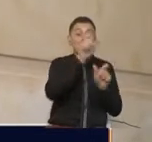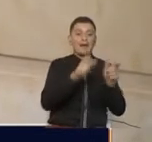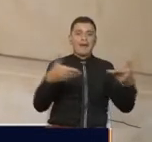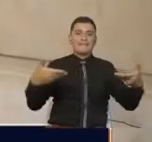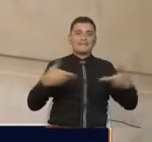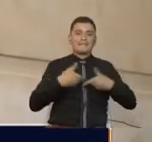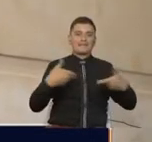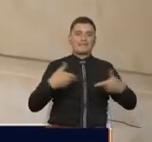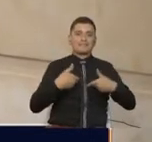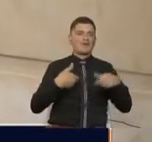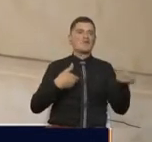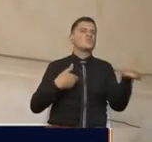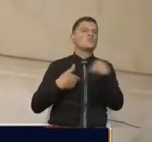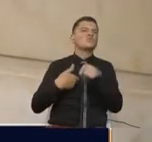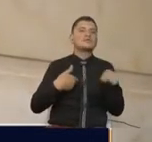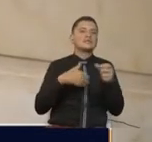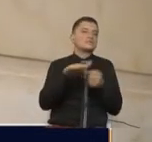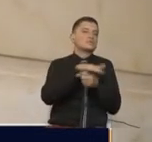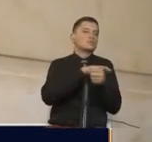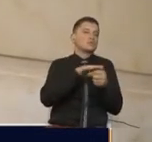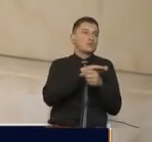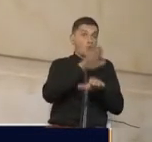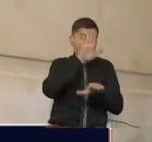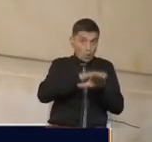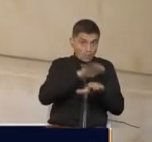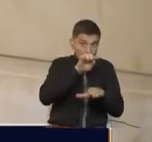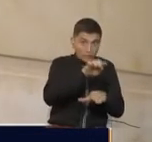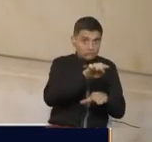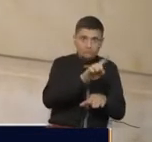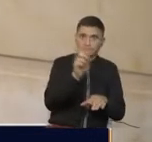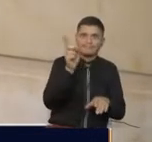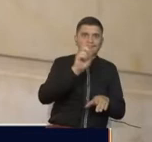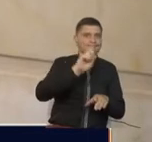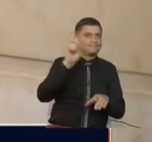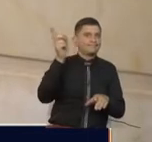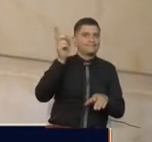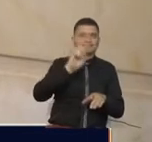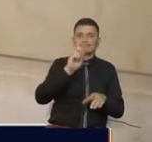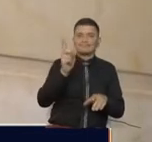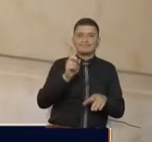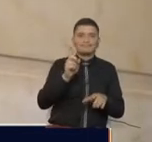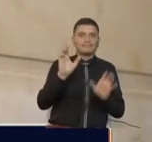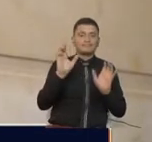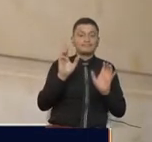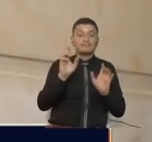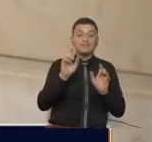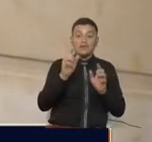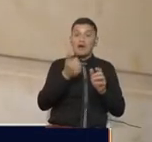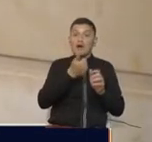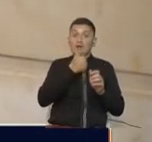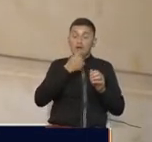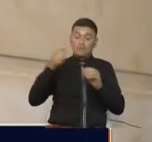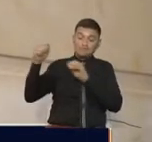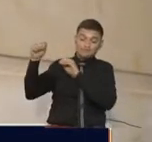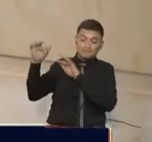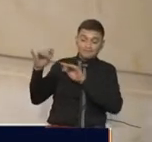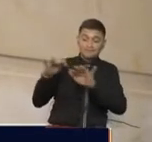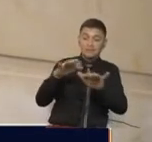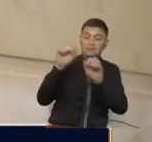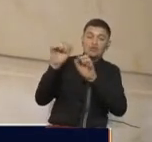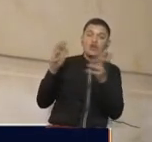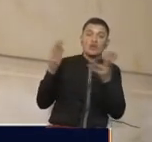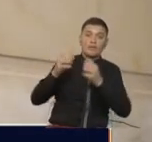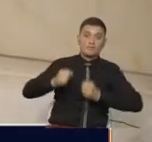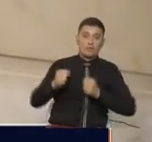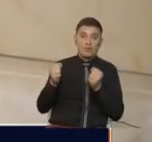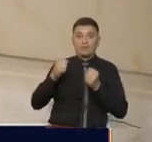víctimas de unas circunstancias ajenas a ellos, porque a La Mojana llegan las aguas de Cali, de Bogotá